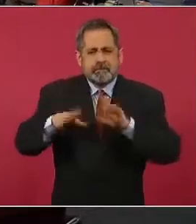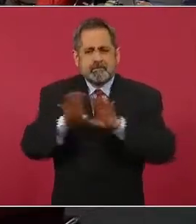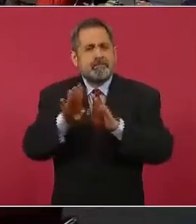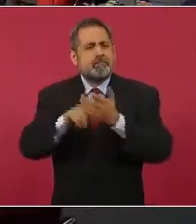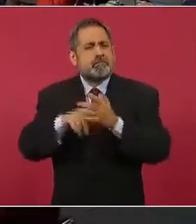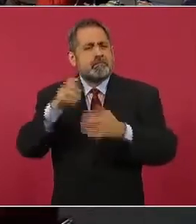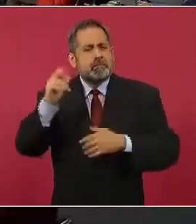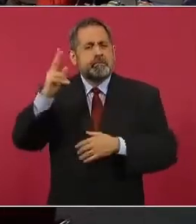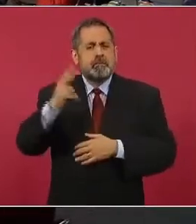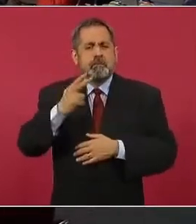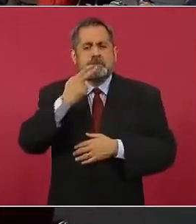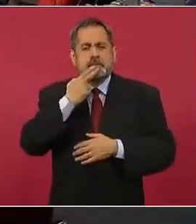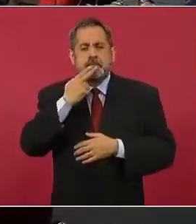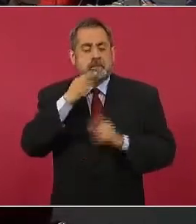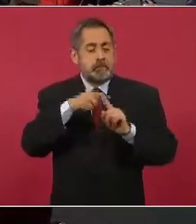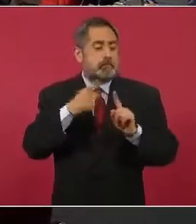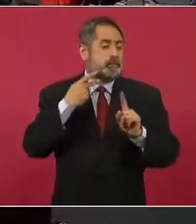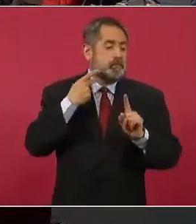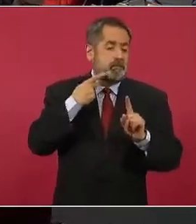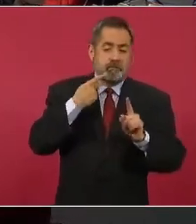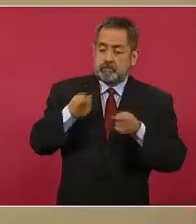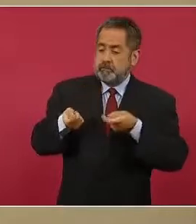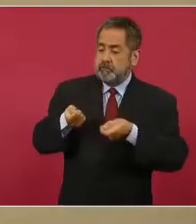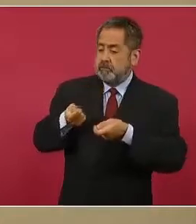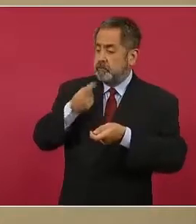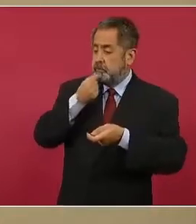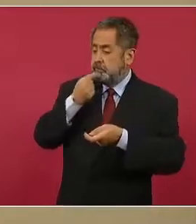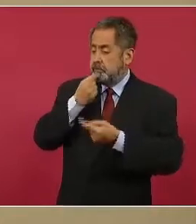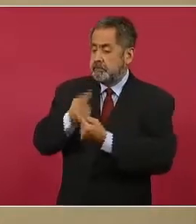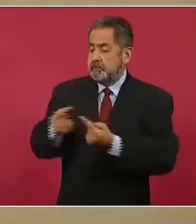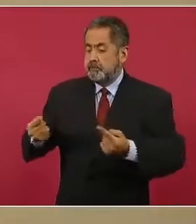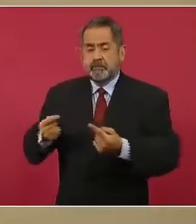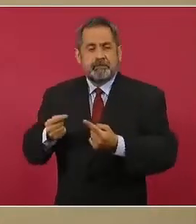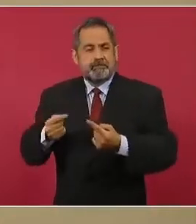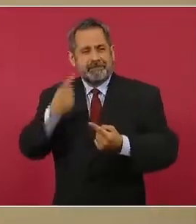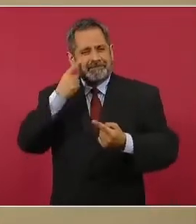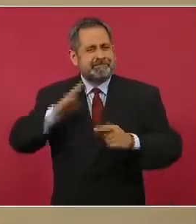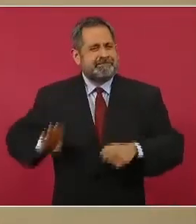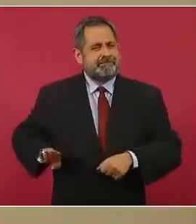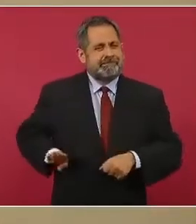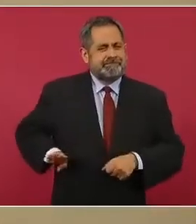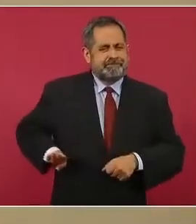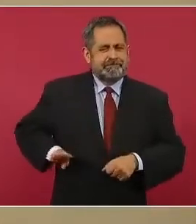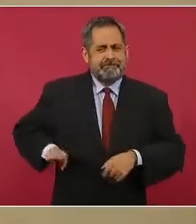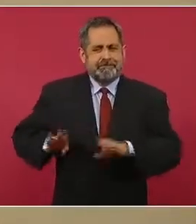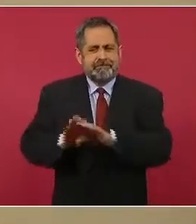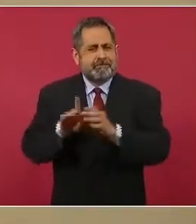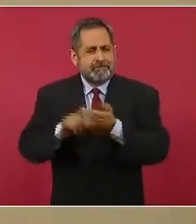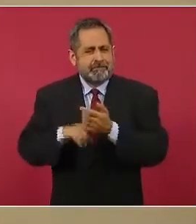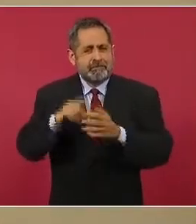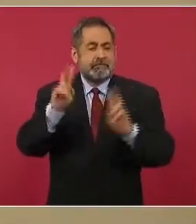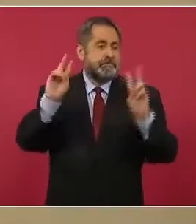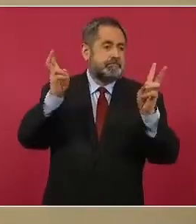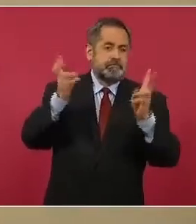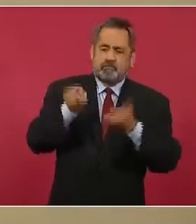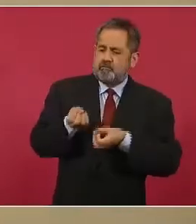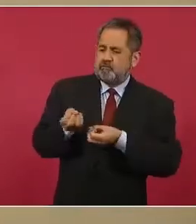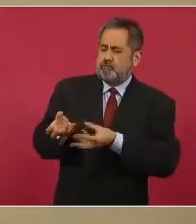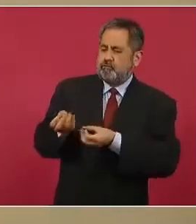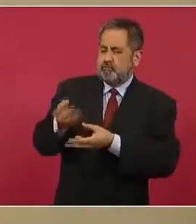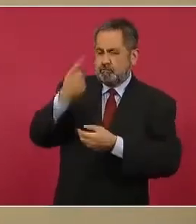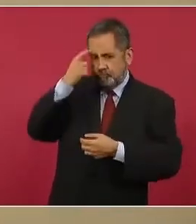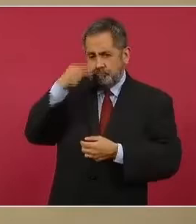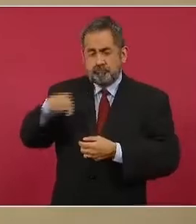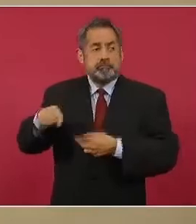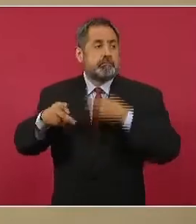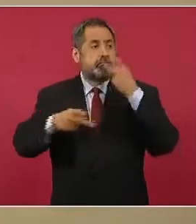¿Están diciendo de dónde son y todo los candidatos? Ah, bueno, sí. Que tengan la información.